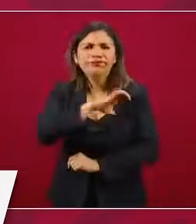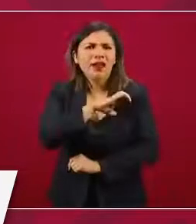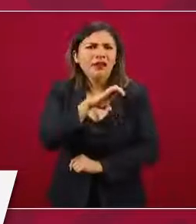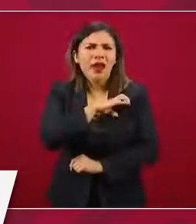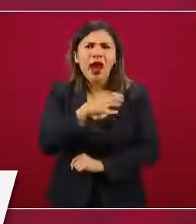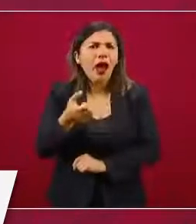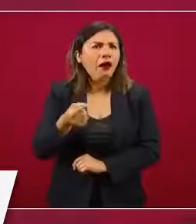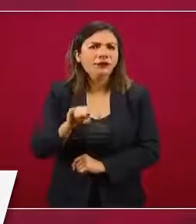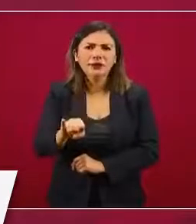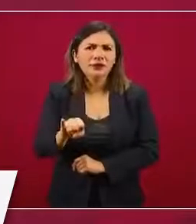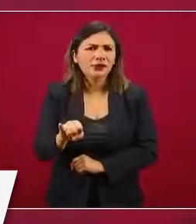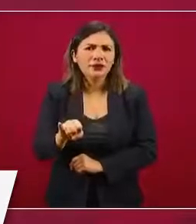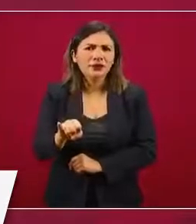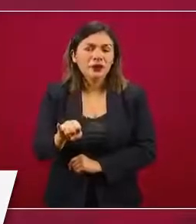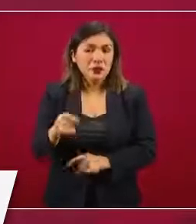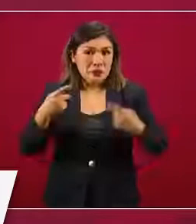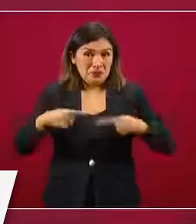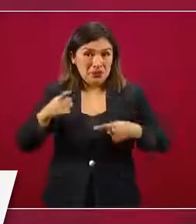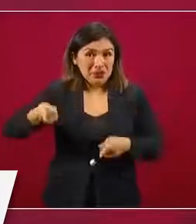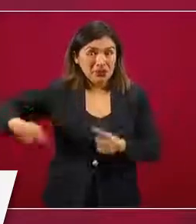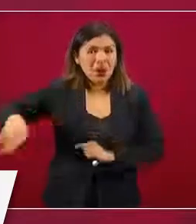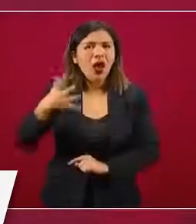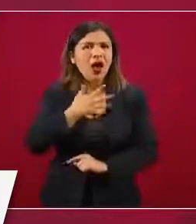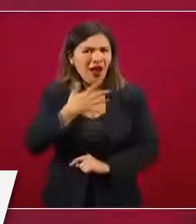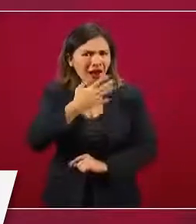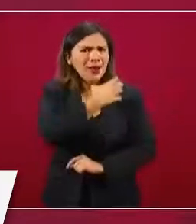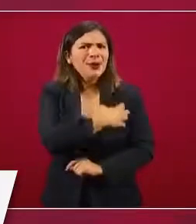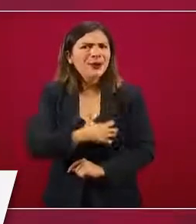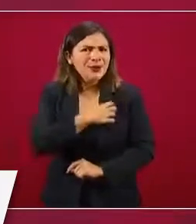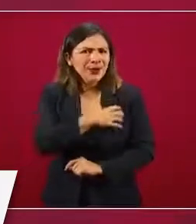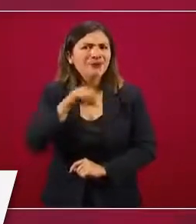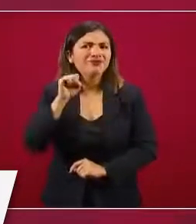Entonces, la gente está contenta,